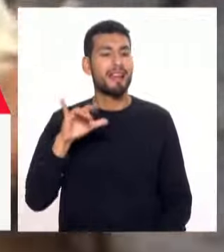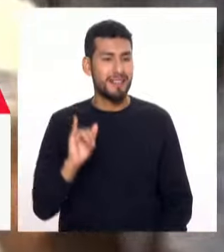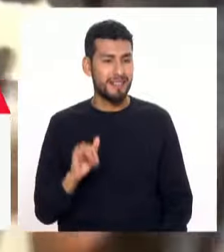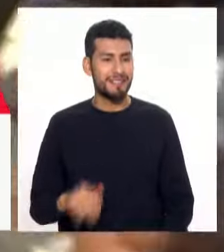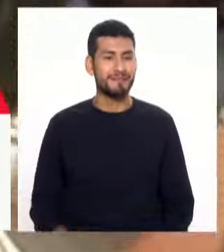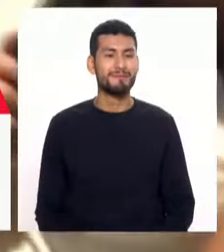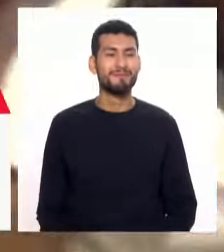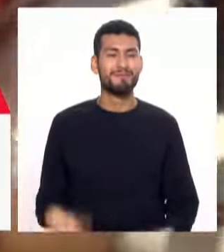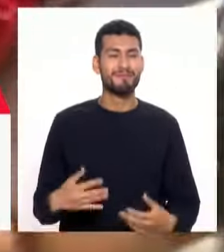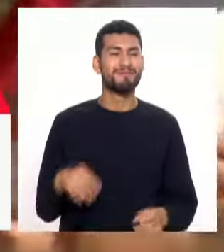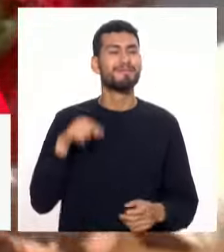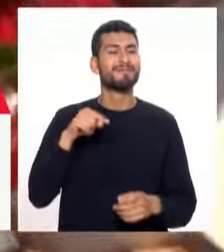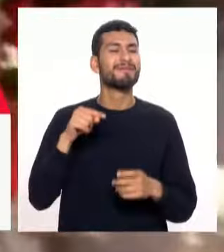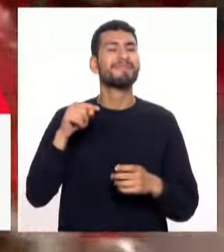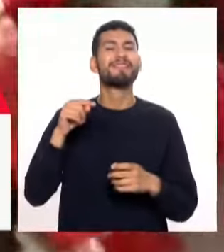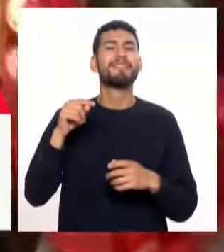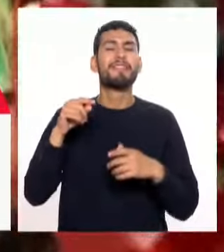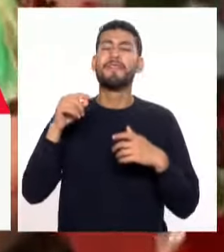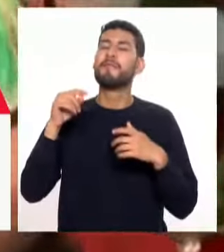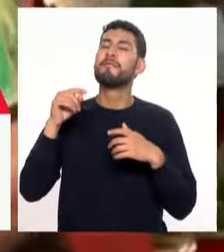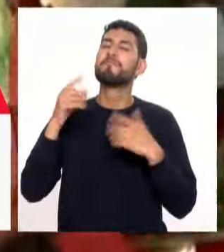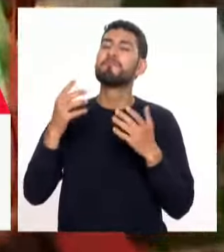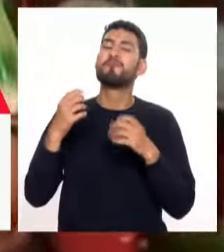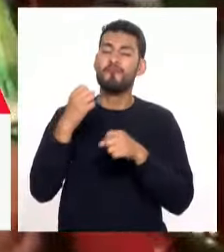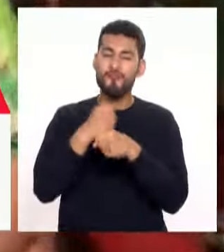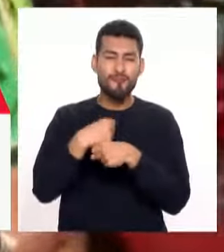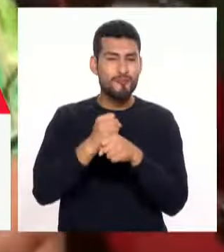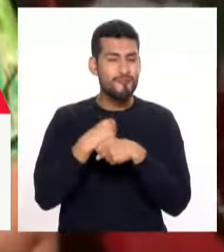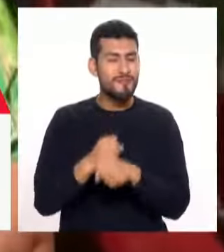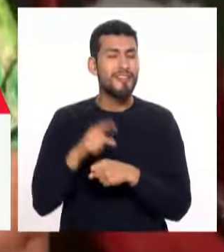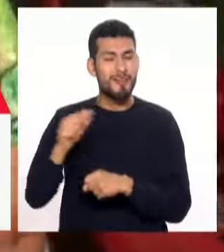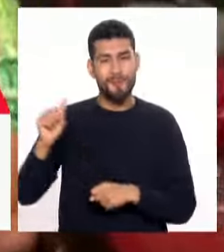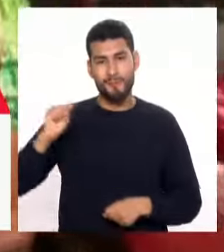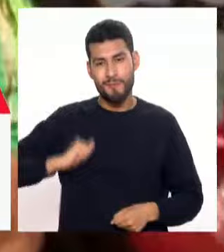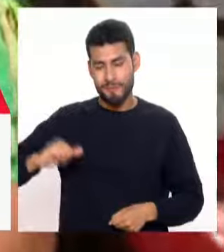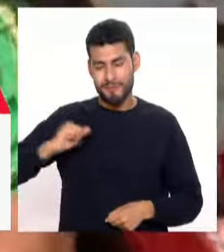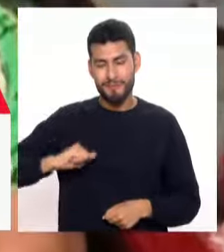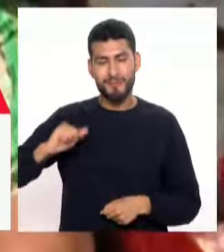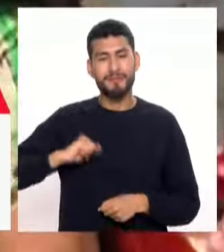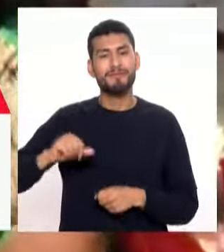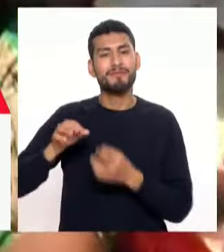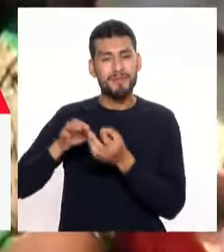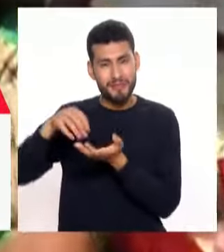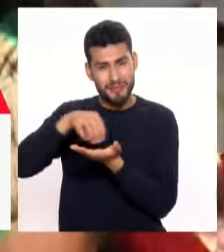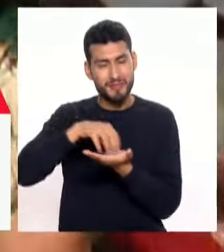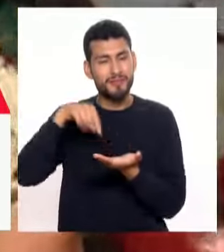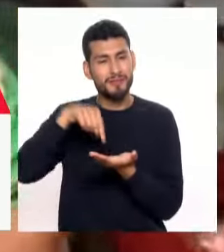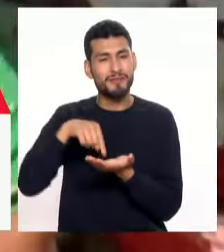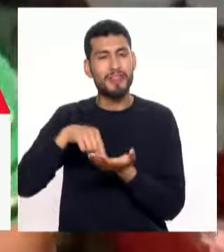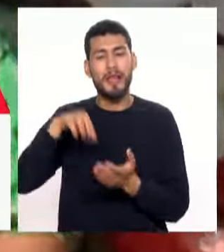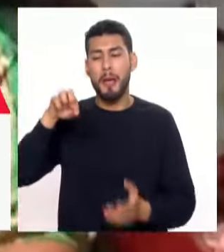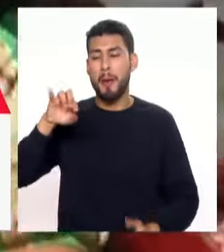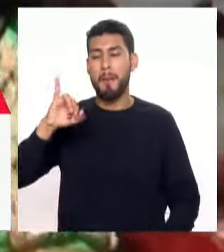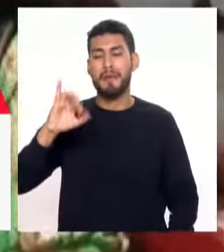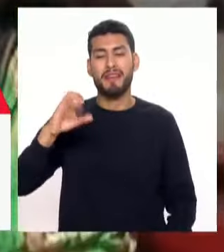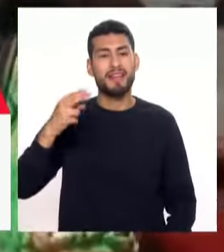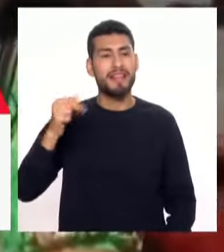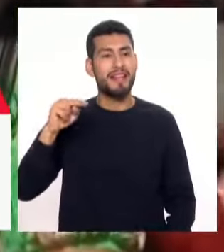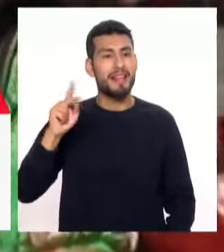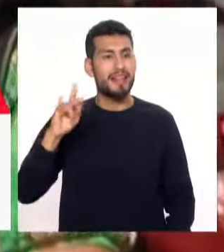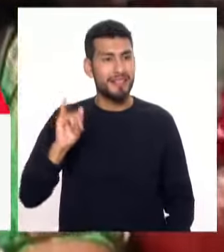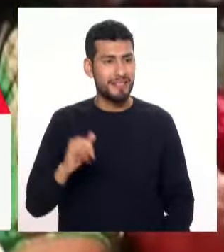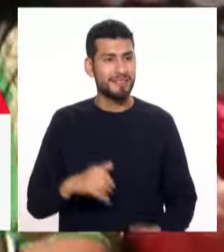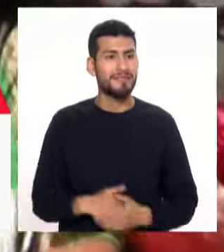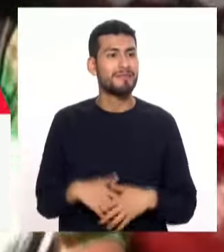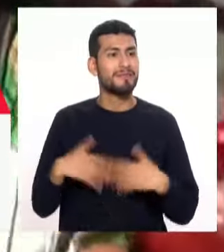Esta es una obra que ha sido ejecutada por la Municipalidad Distrital de Pichanaki. Y